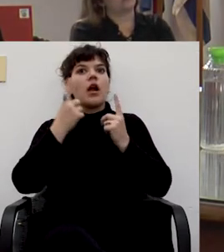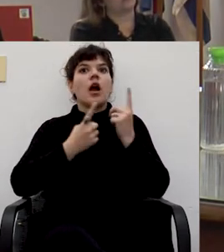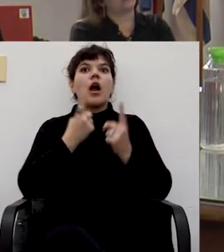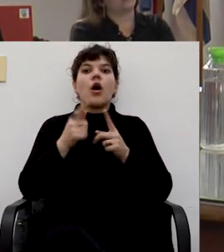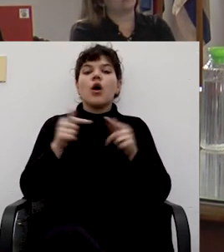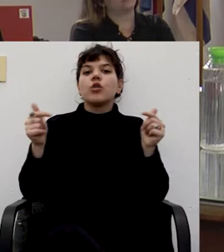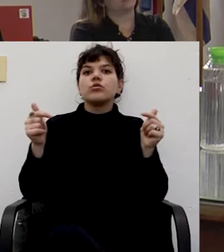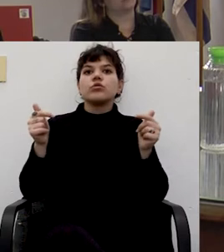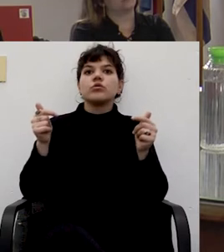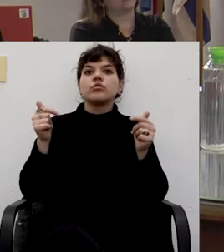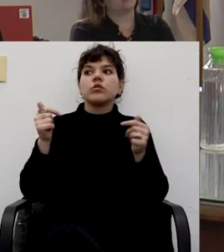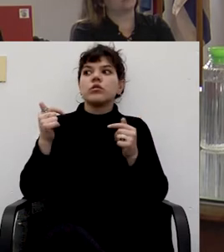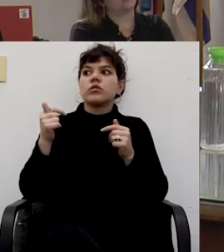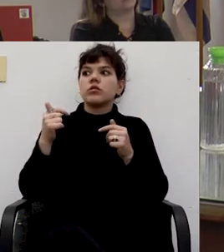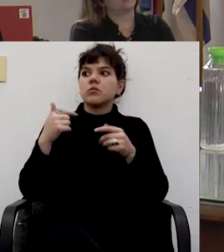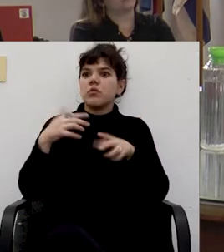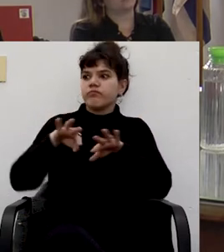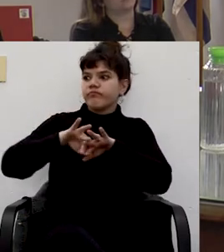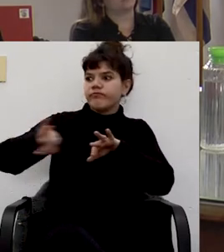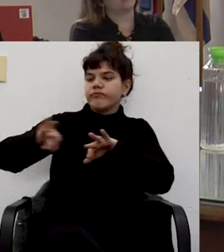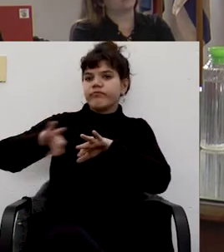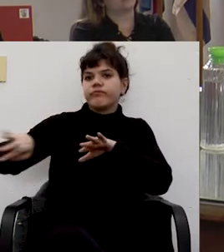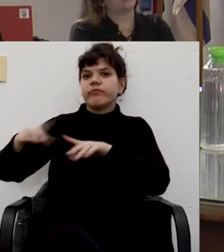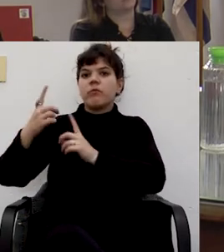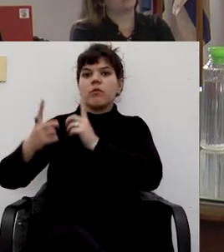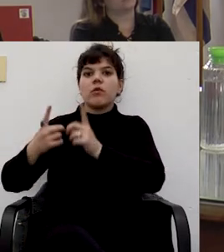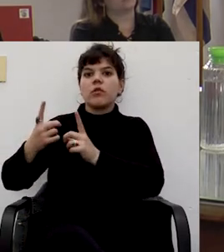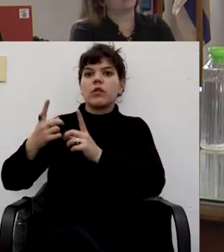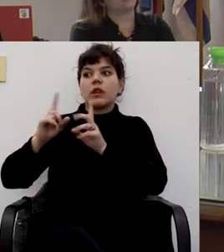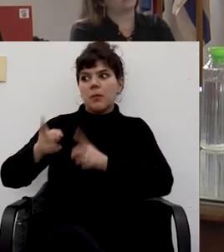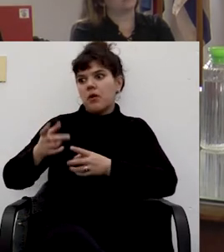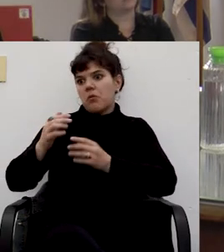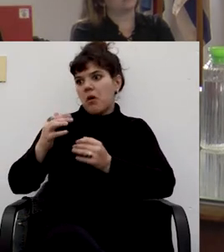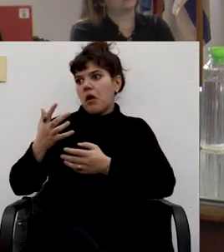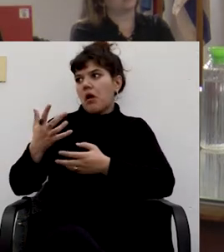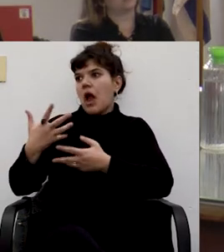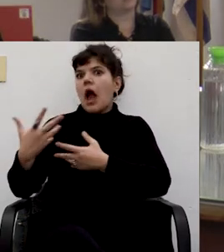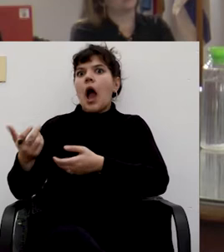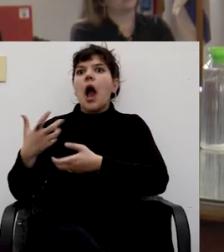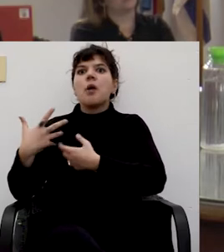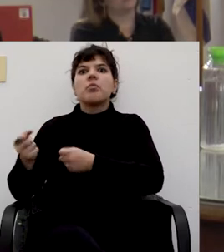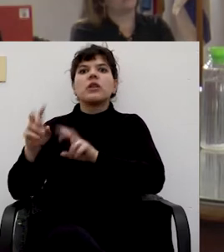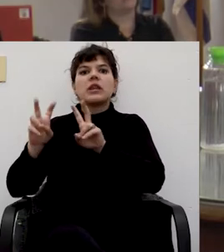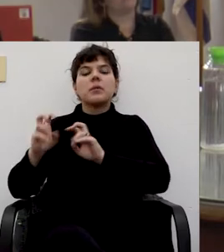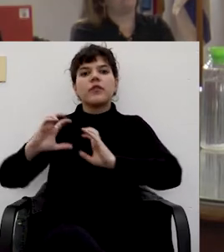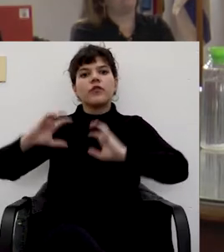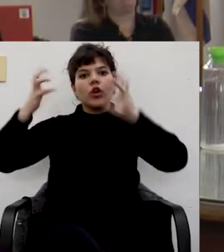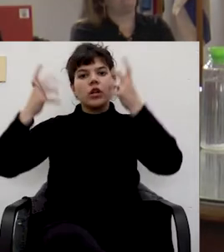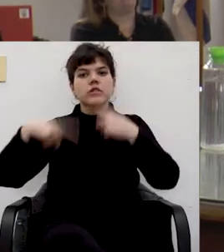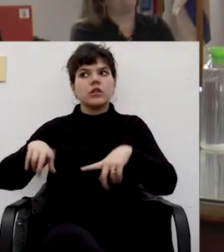ha sido excluyente, que ha legitimado también ciertas violencias de forma histórica en la institución, y